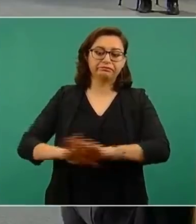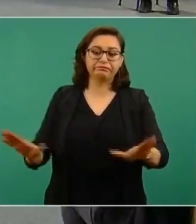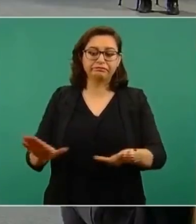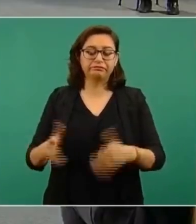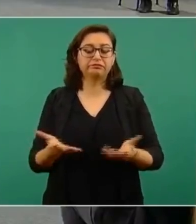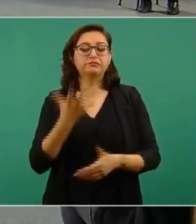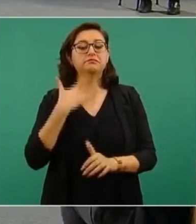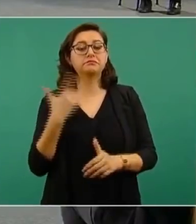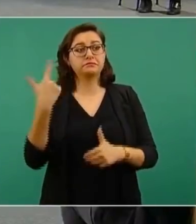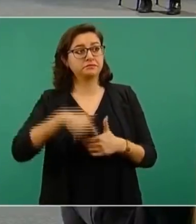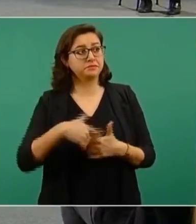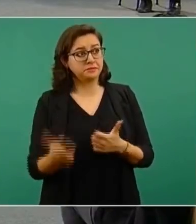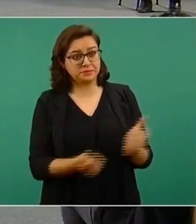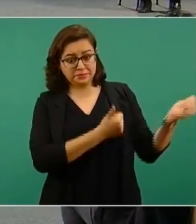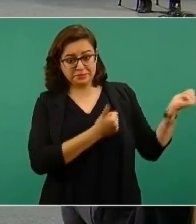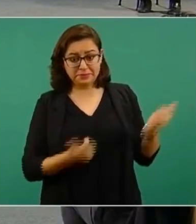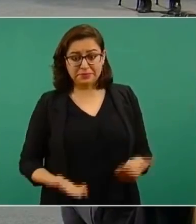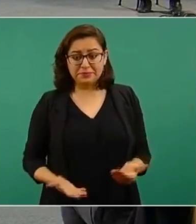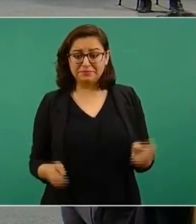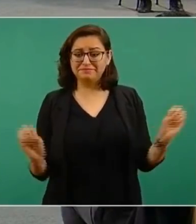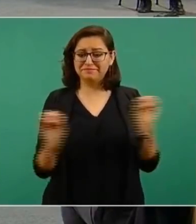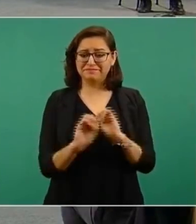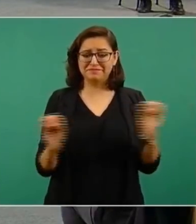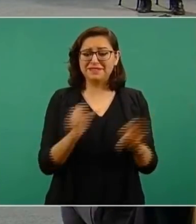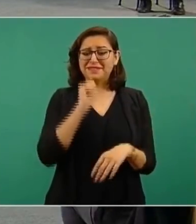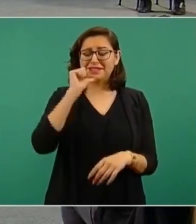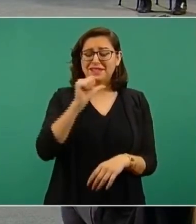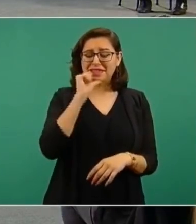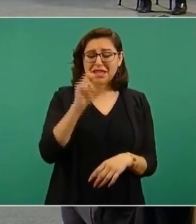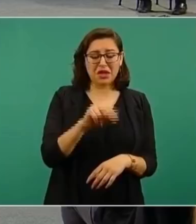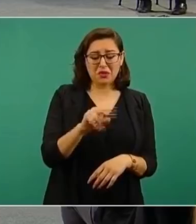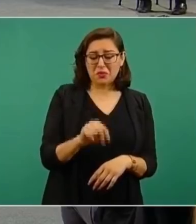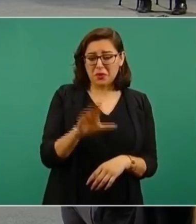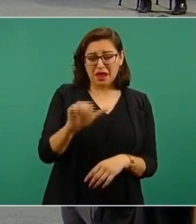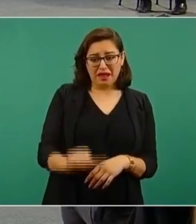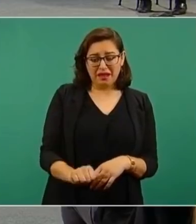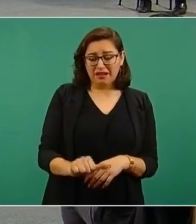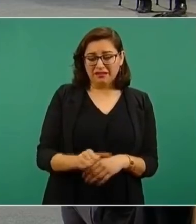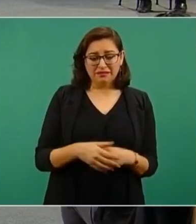trajeron a México gasolinas,